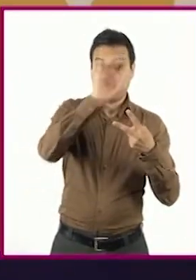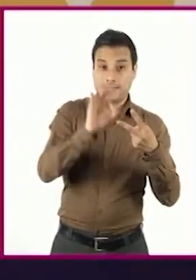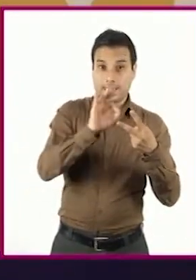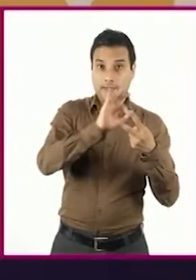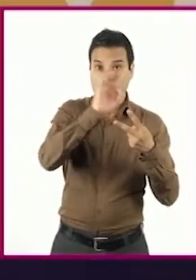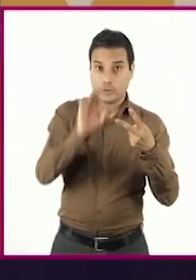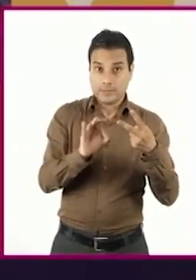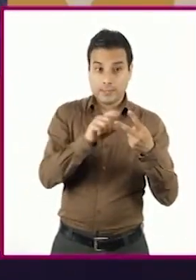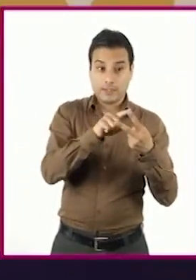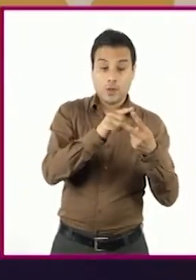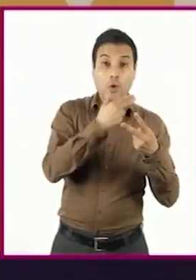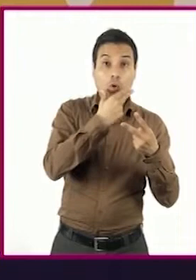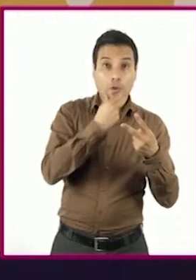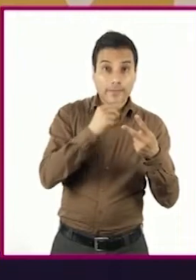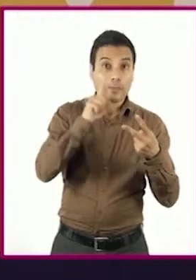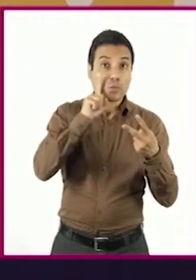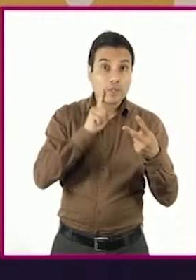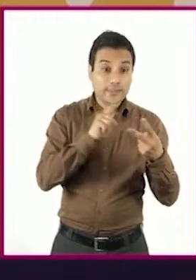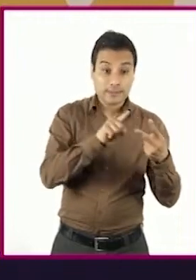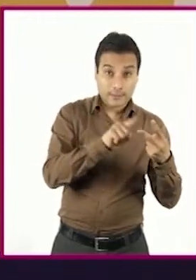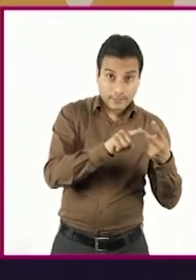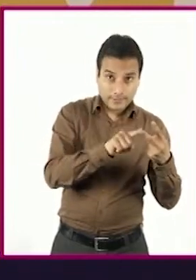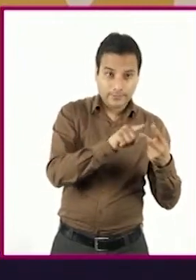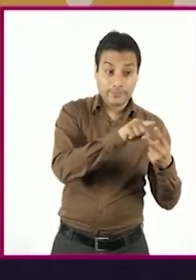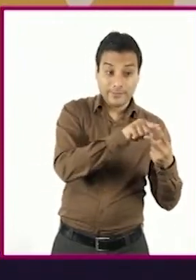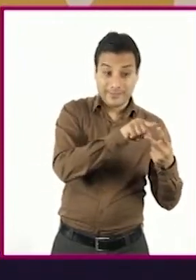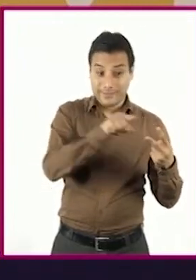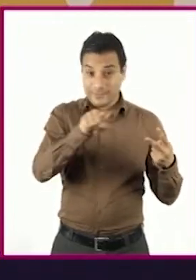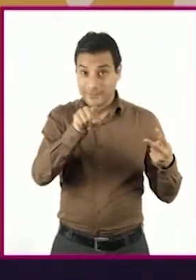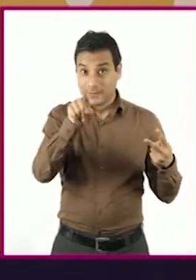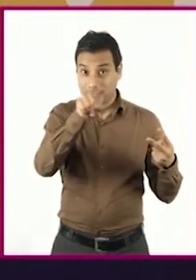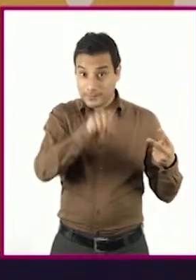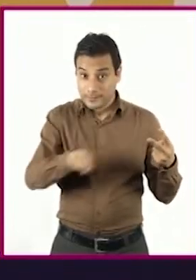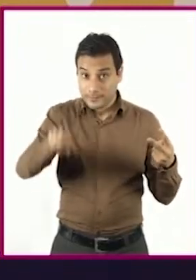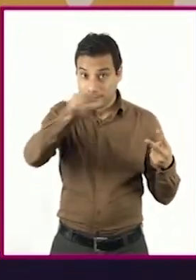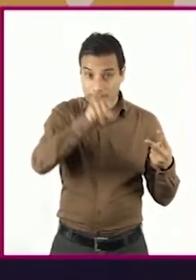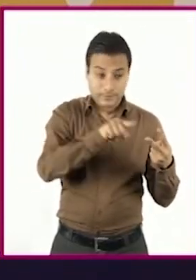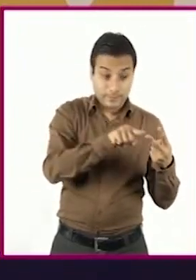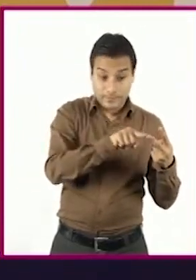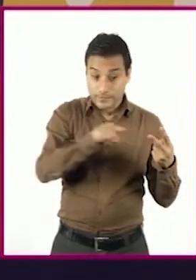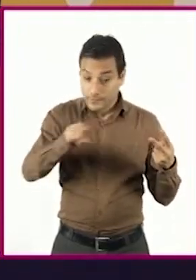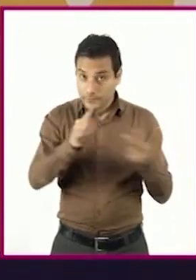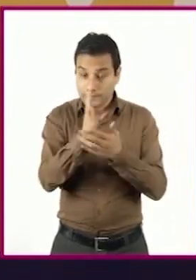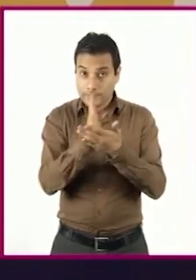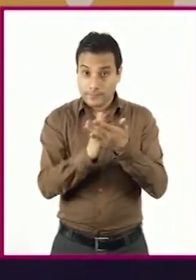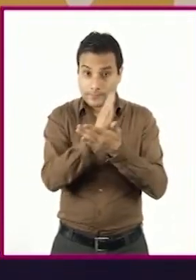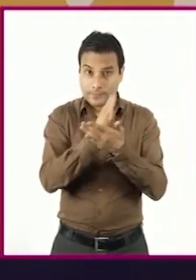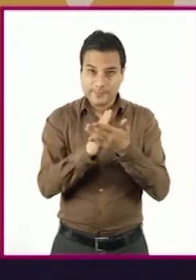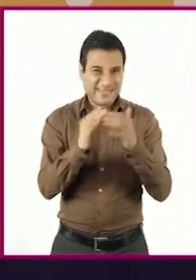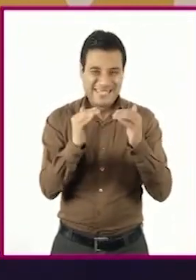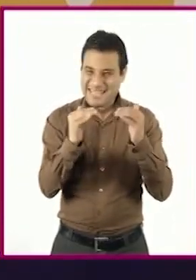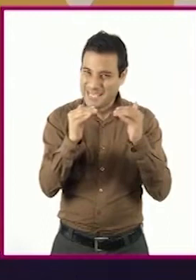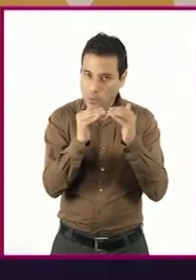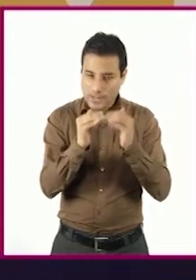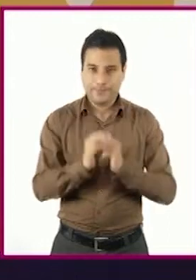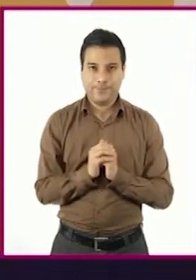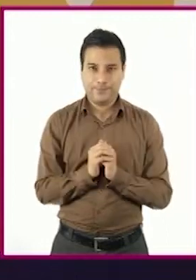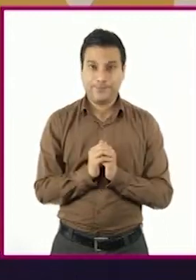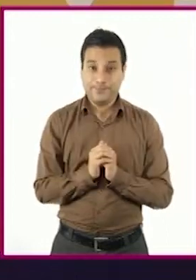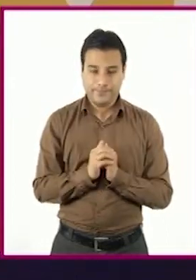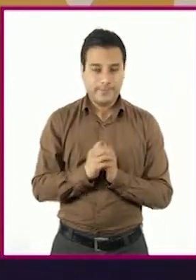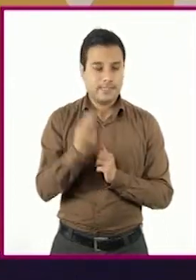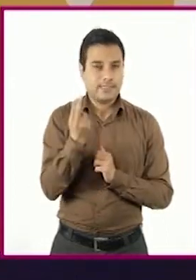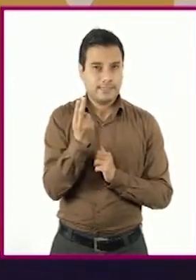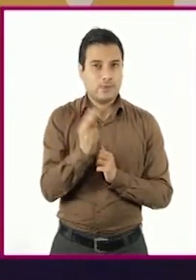sector circular, correspondiente respecto al círculo completo. Es decir, al total